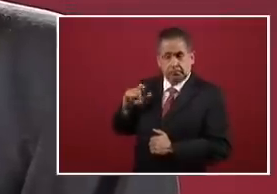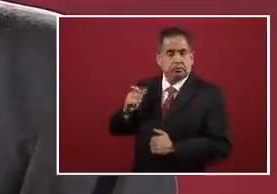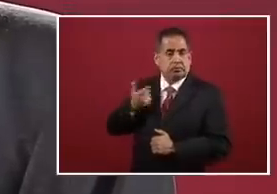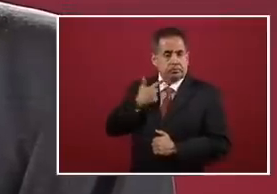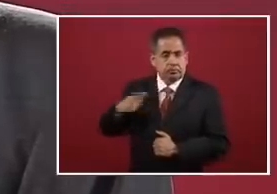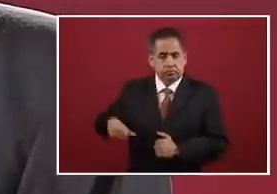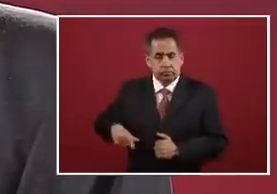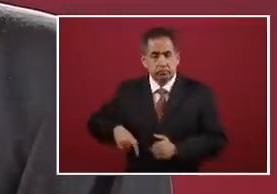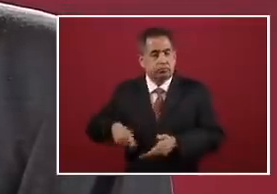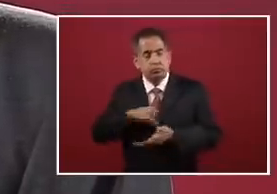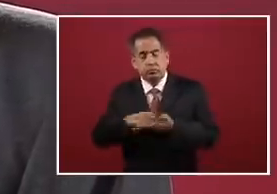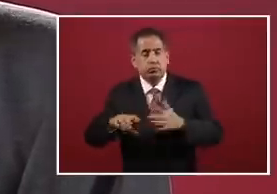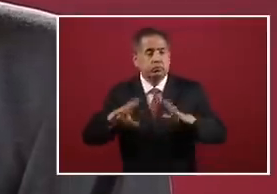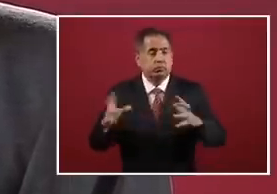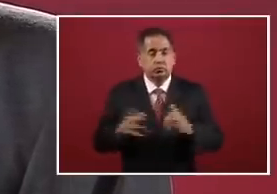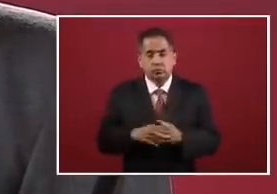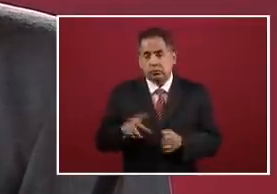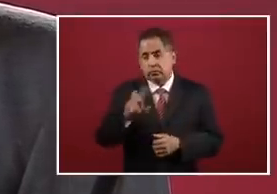se compraron